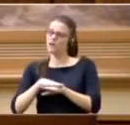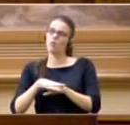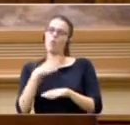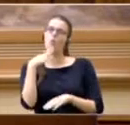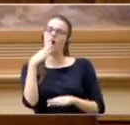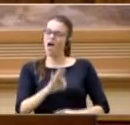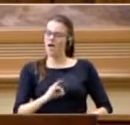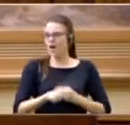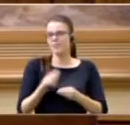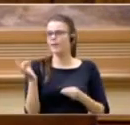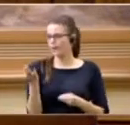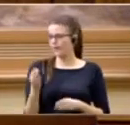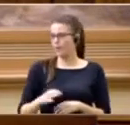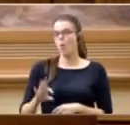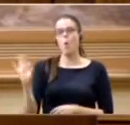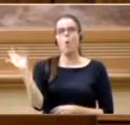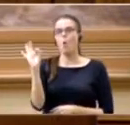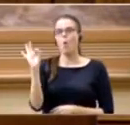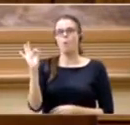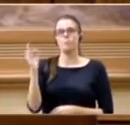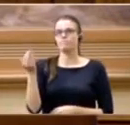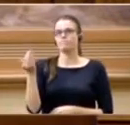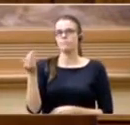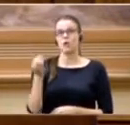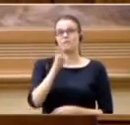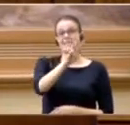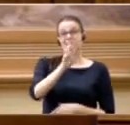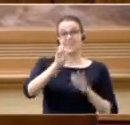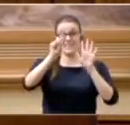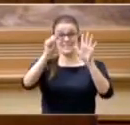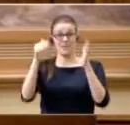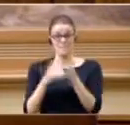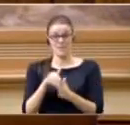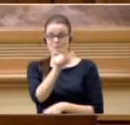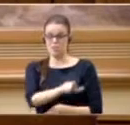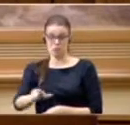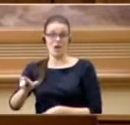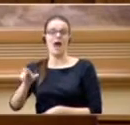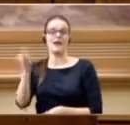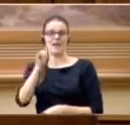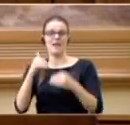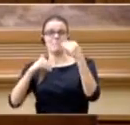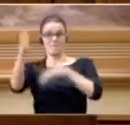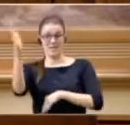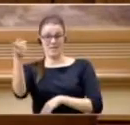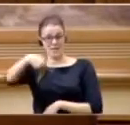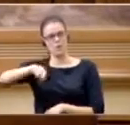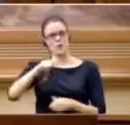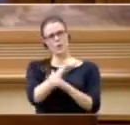¿Qué va a hacer su gobierno también en los más de 36.500 canarios que esperan por una vivienda